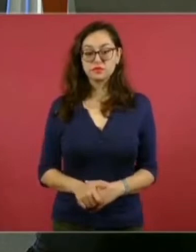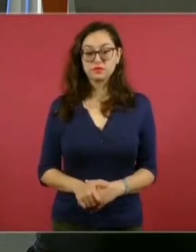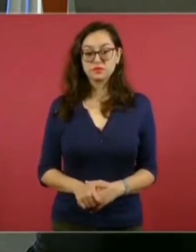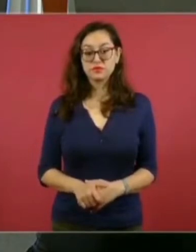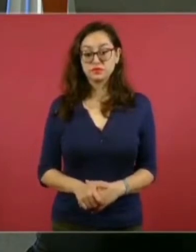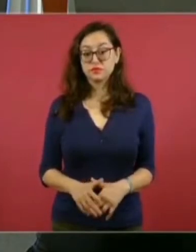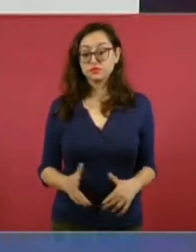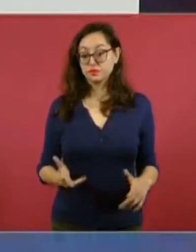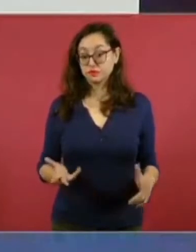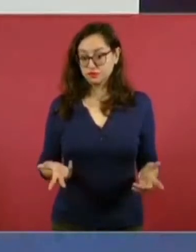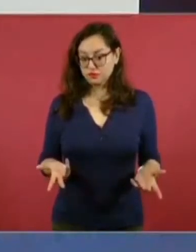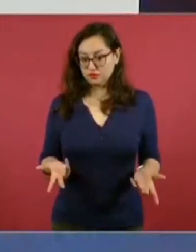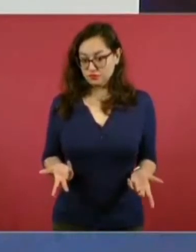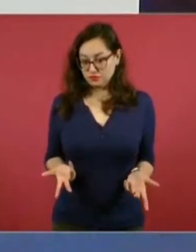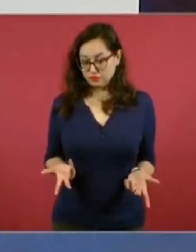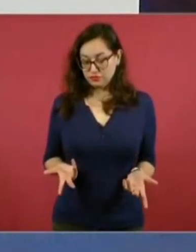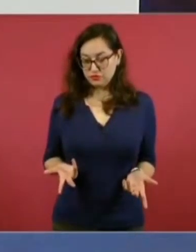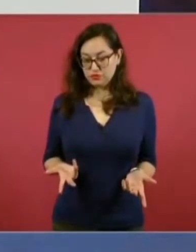Entonces,